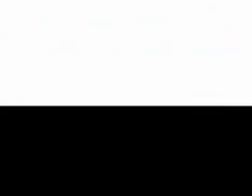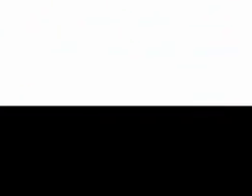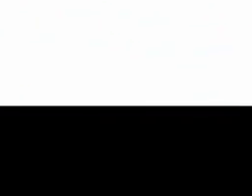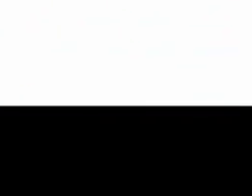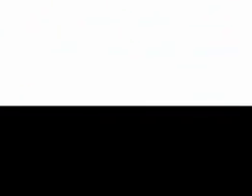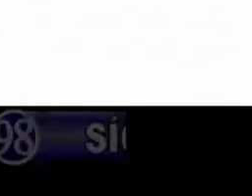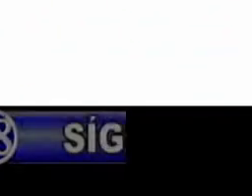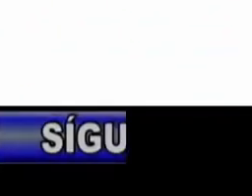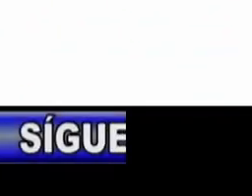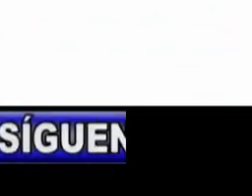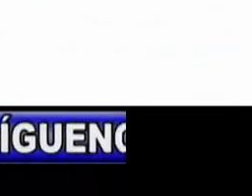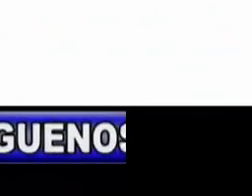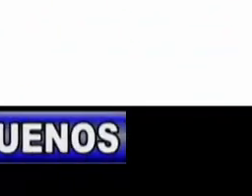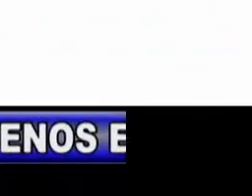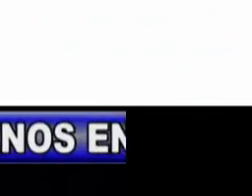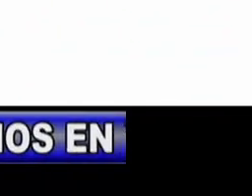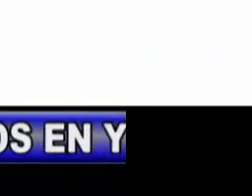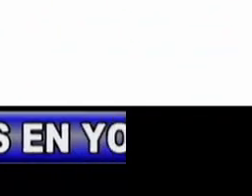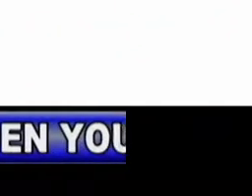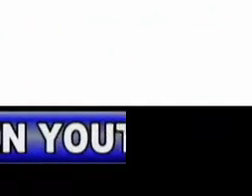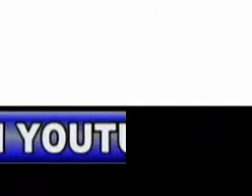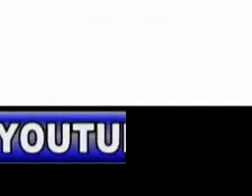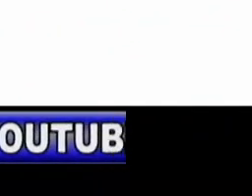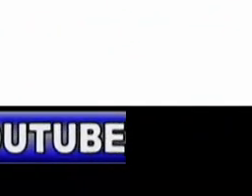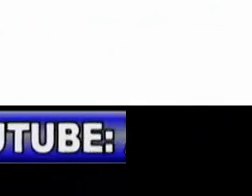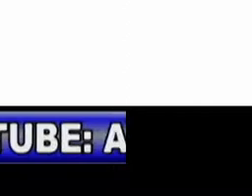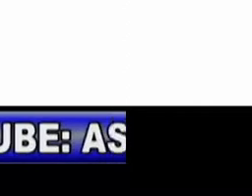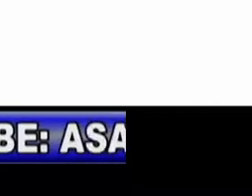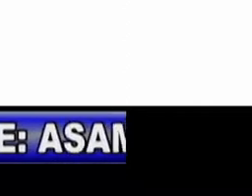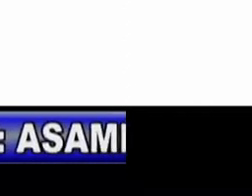Ejército TV, todo por la patria.